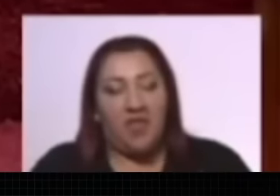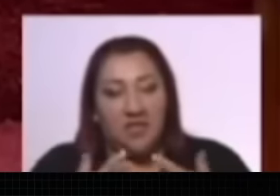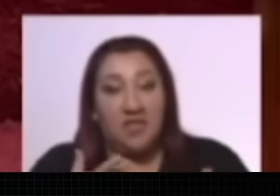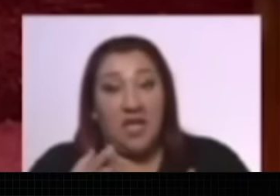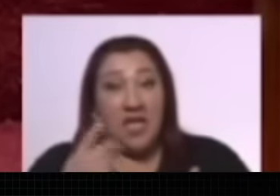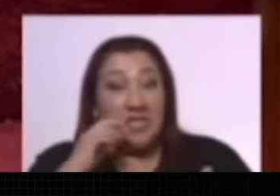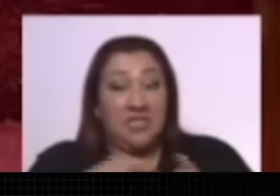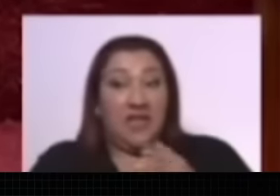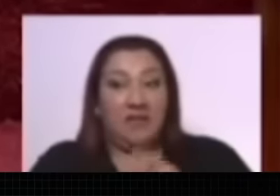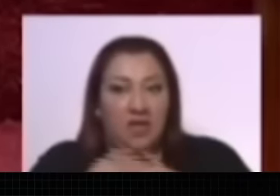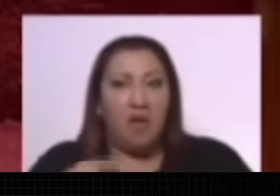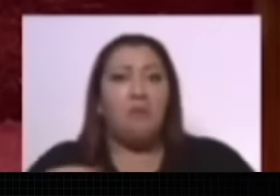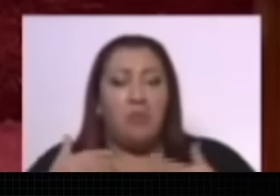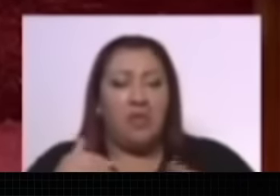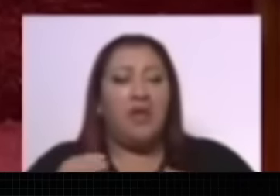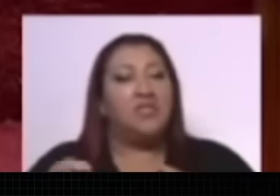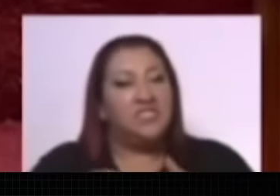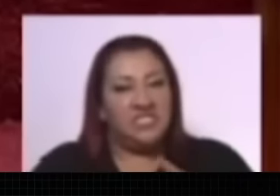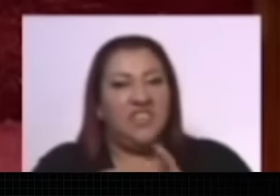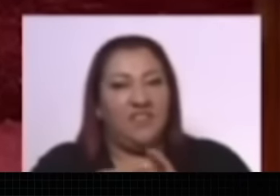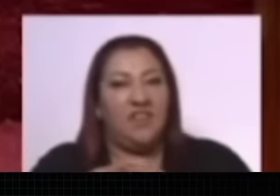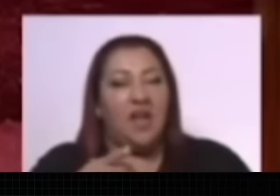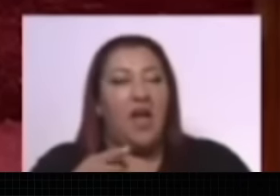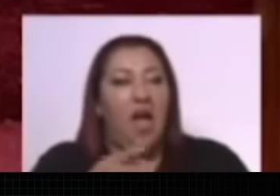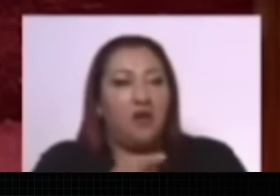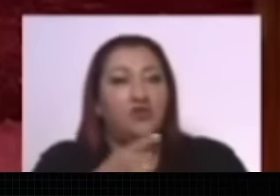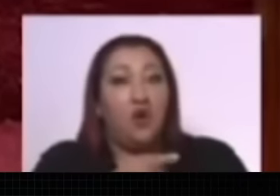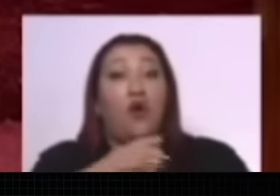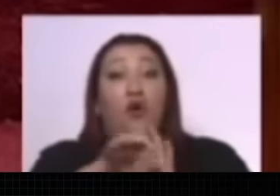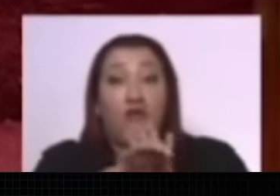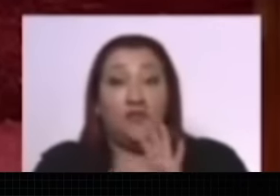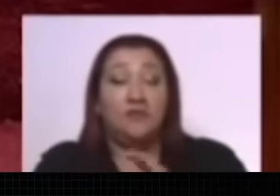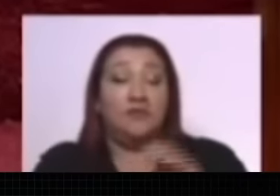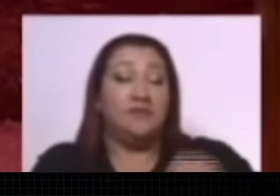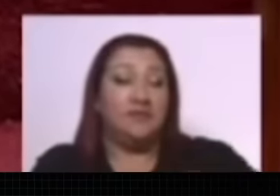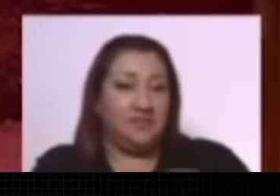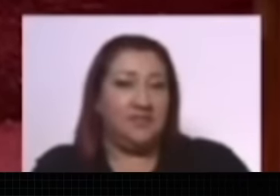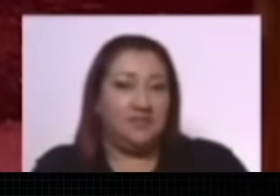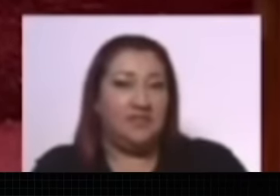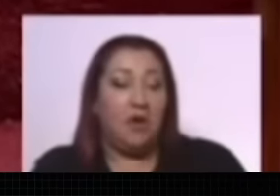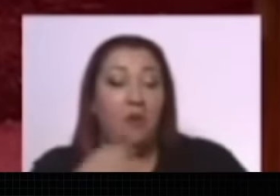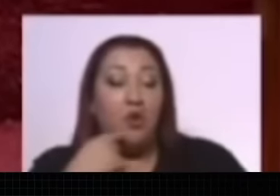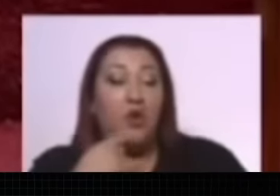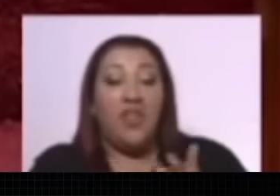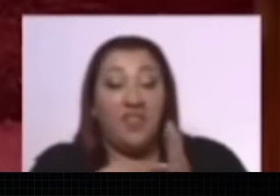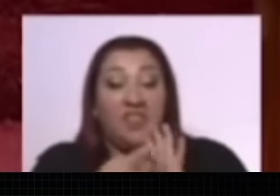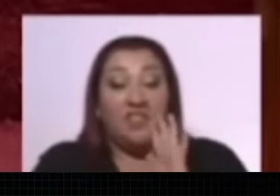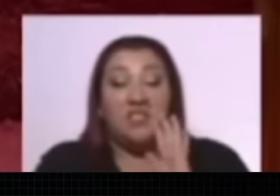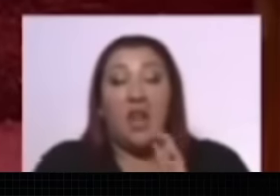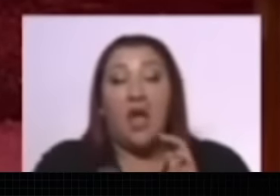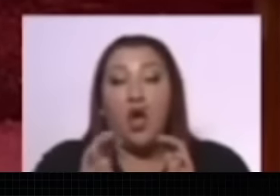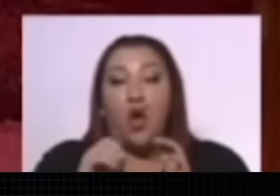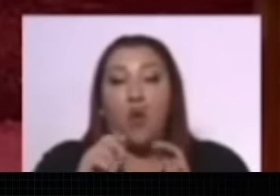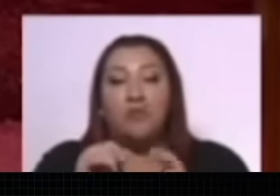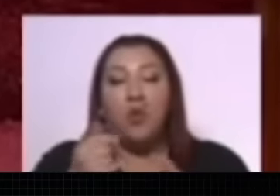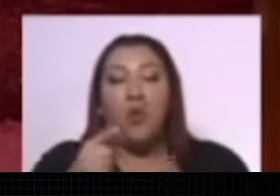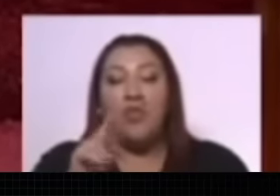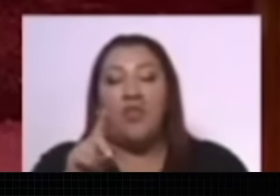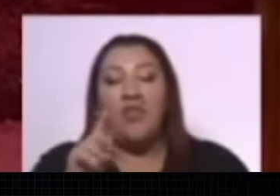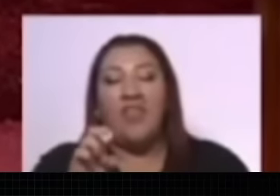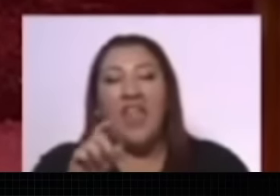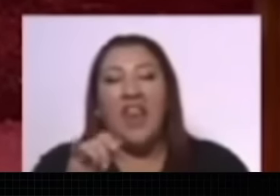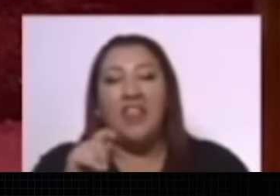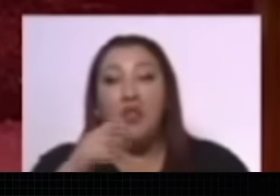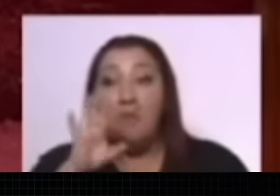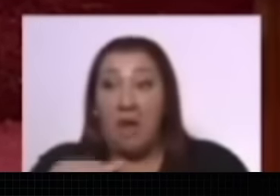preliminares al procedimiento de acusación constitucional por la presunta comisión de delitos de